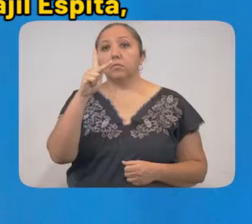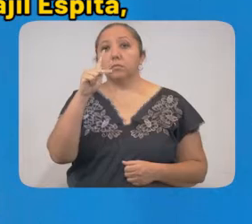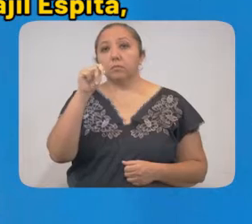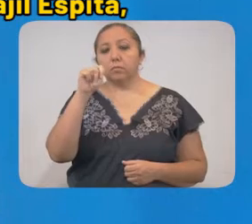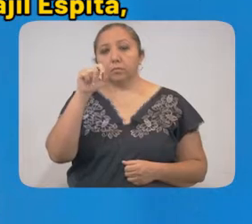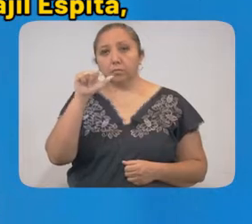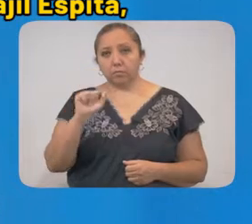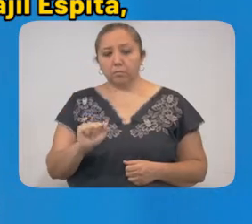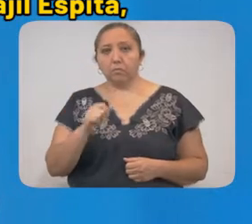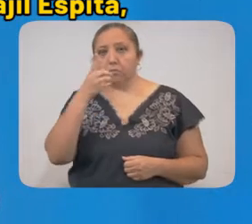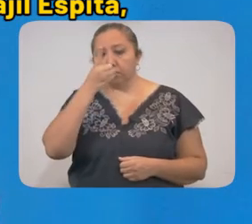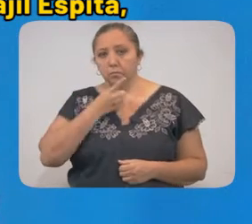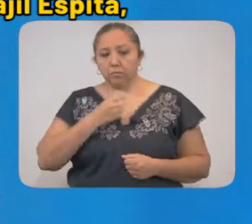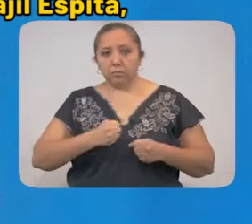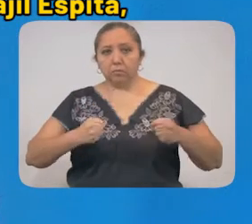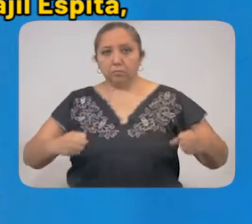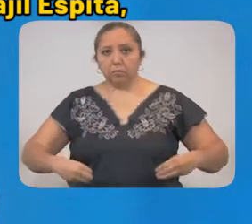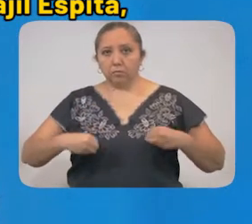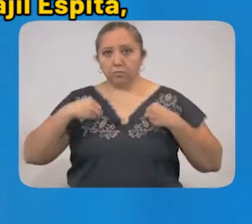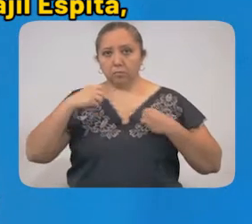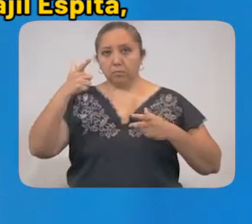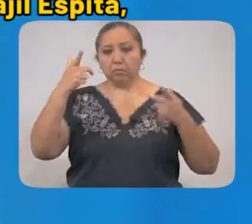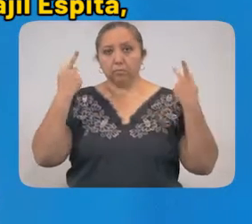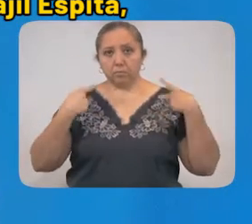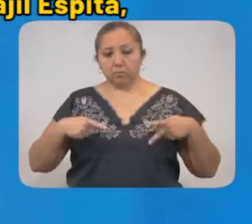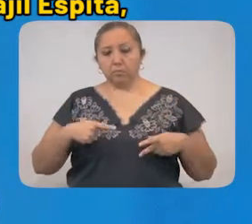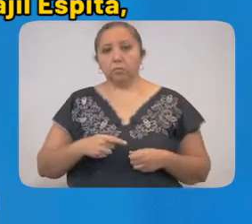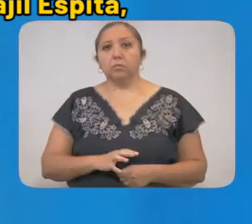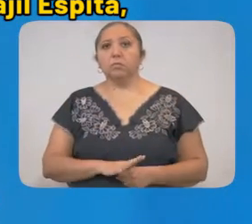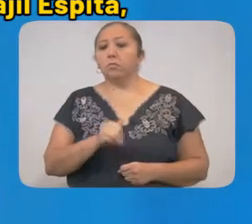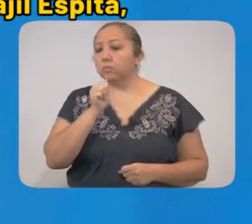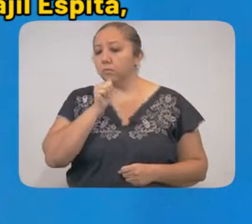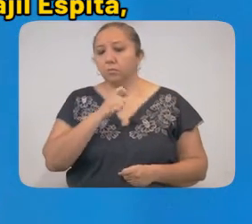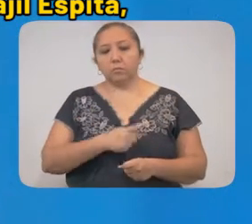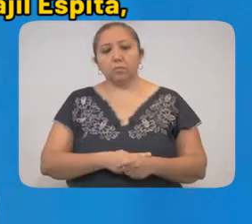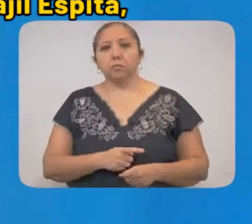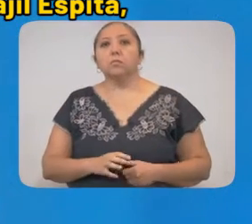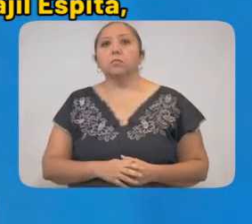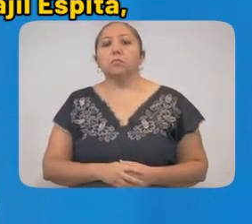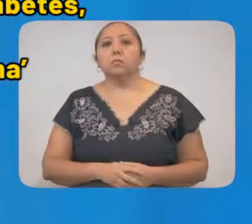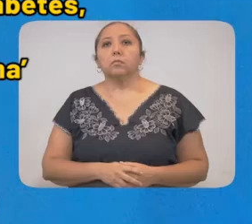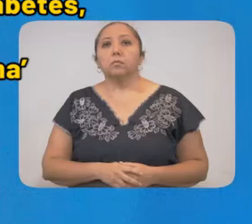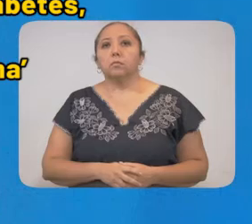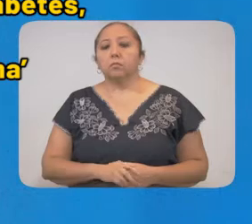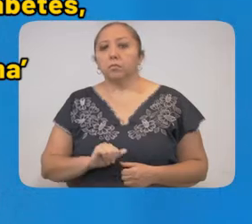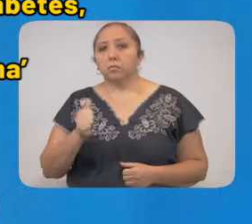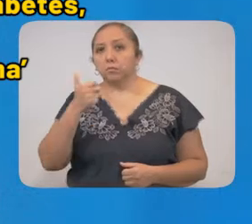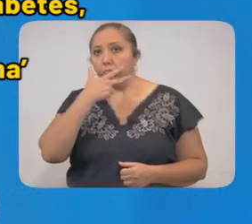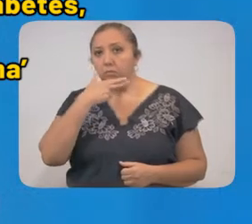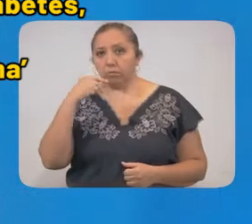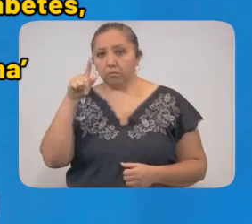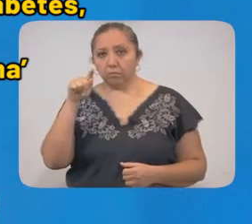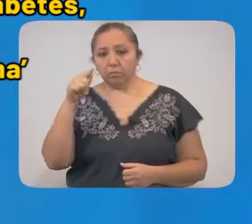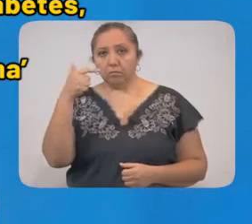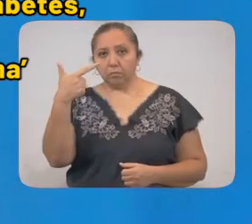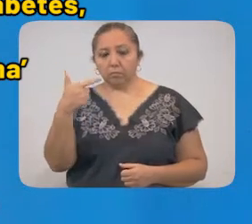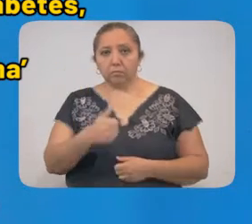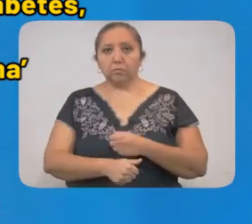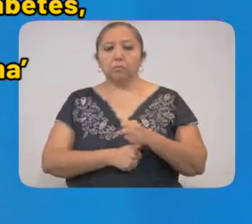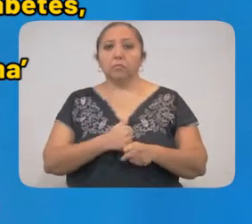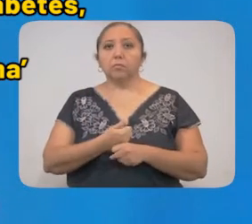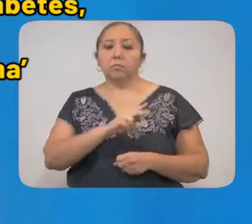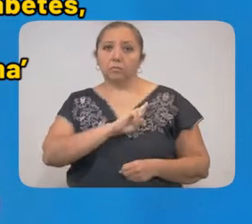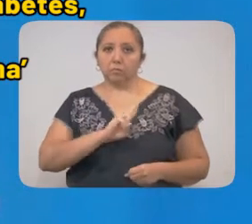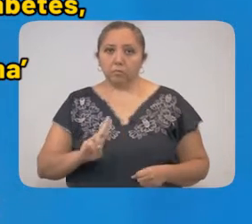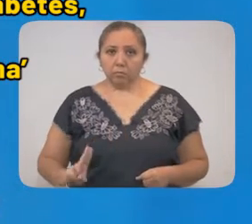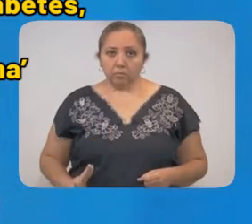con diabetes y obesidad. Vivía con 7 personas, los cuales no presentan síntomas. Hombre de 77 años, de